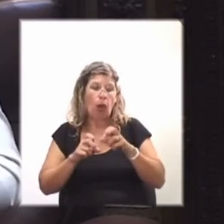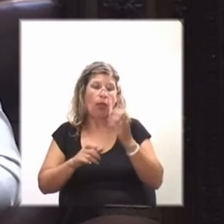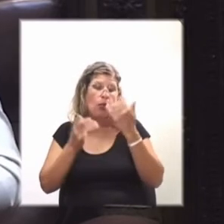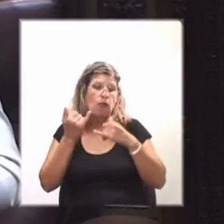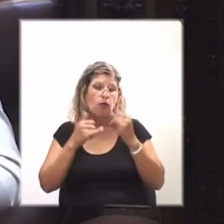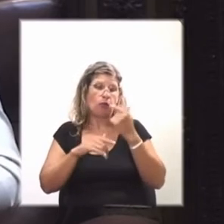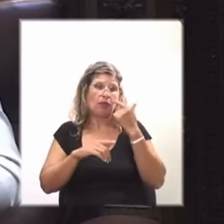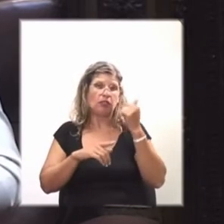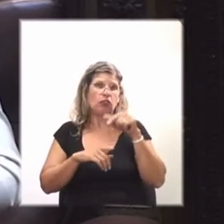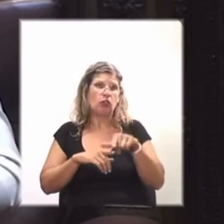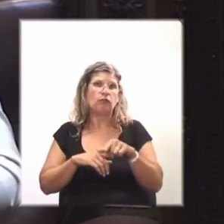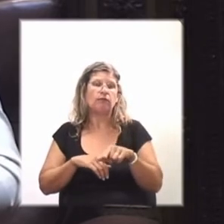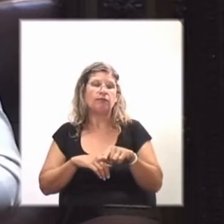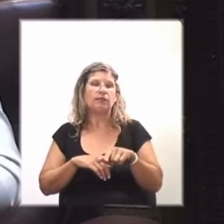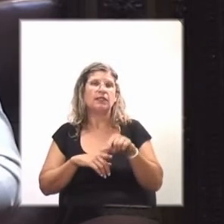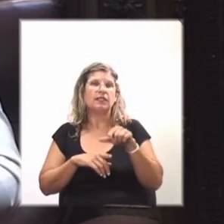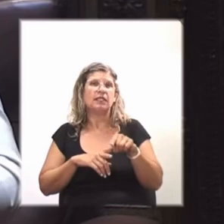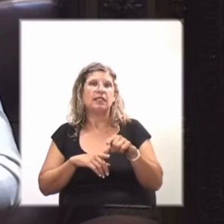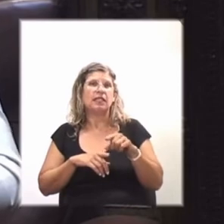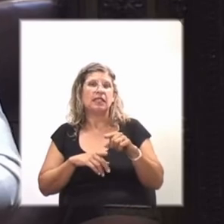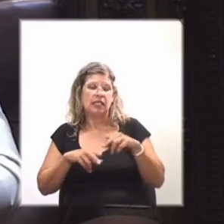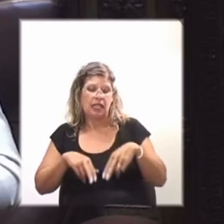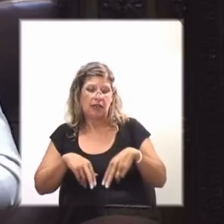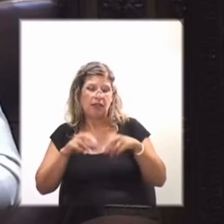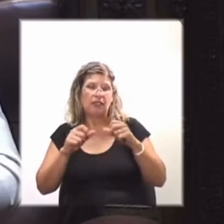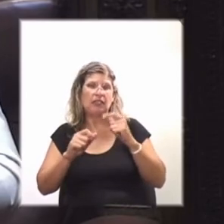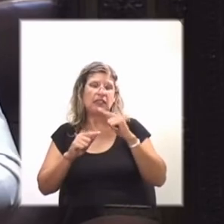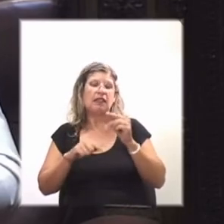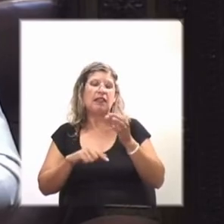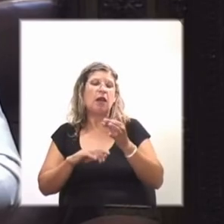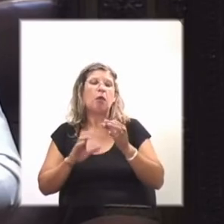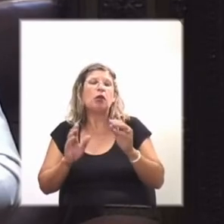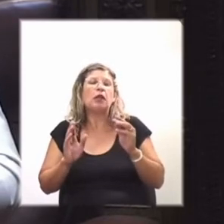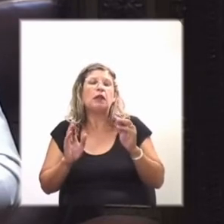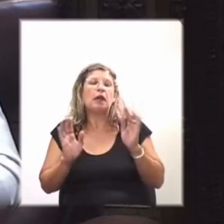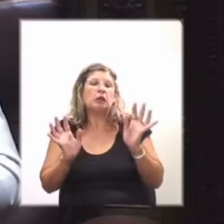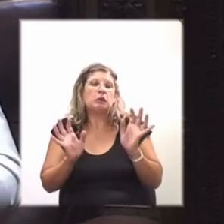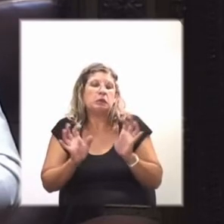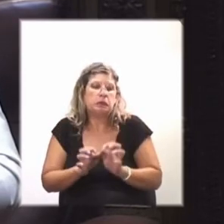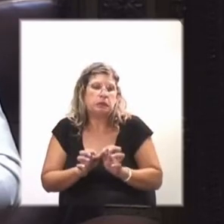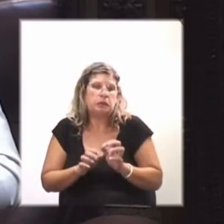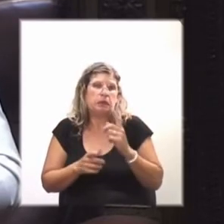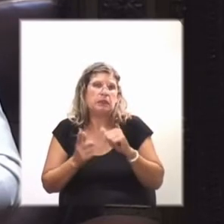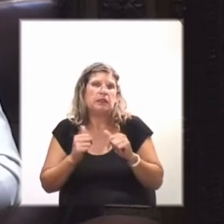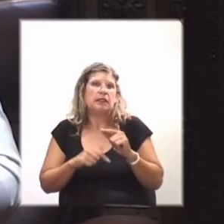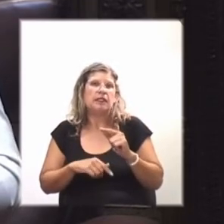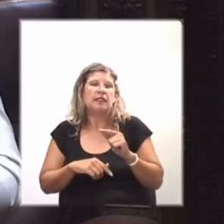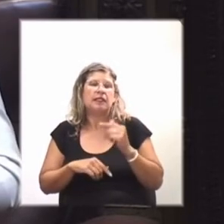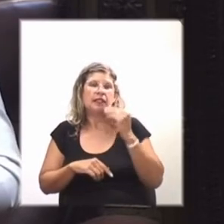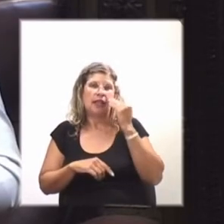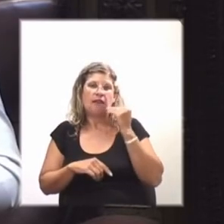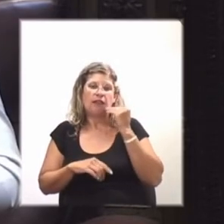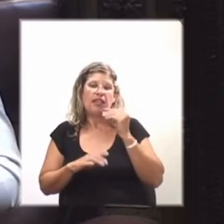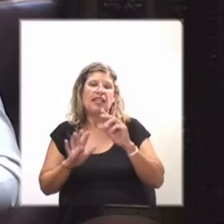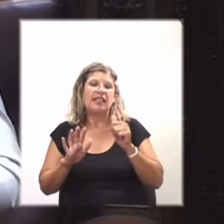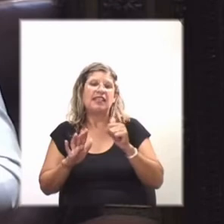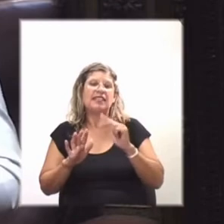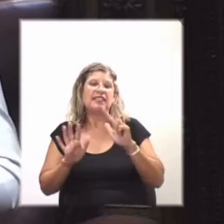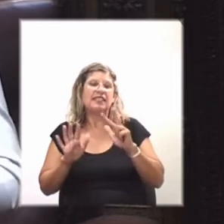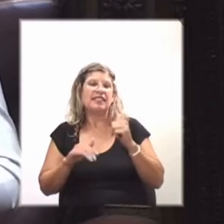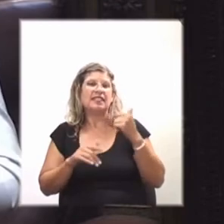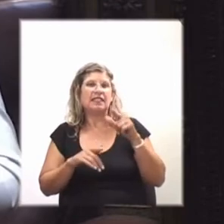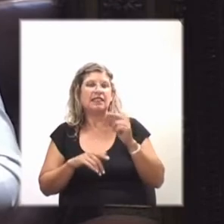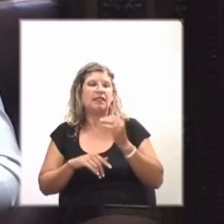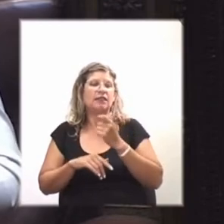que investigaba la infidencia de la devaluación monetaria de abril del 68. Valle reclamó saber quién